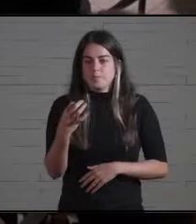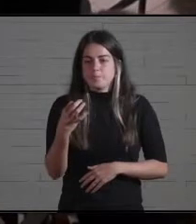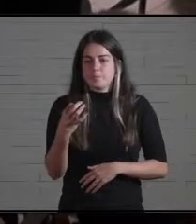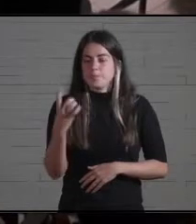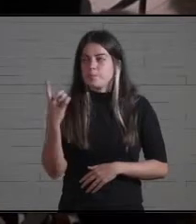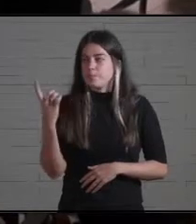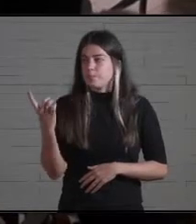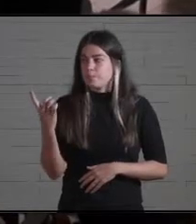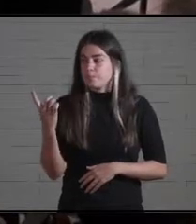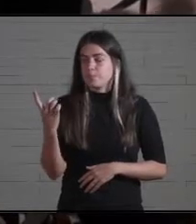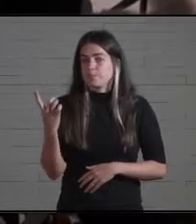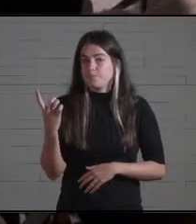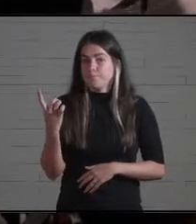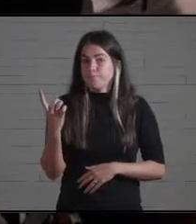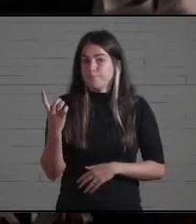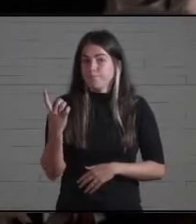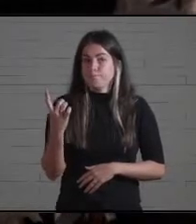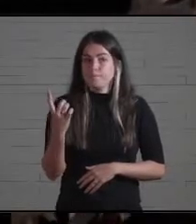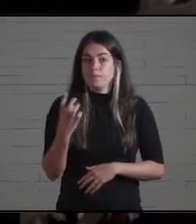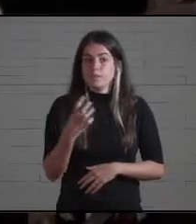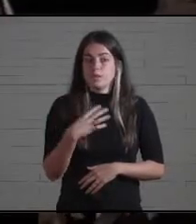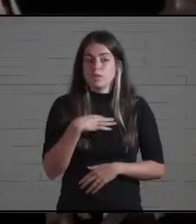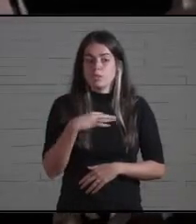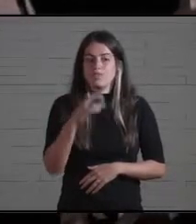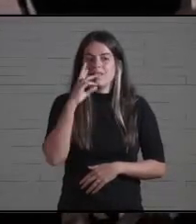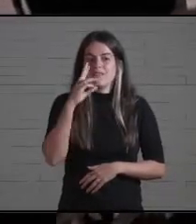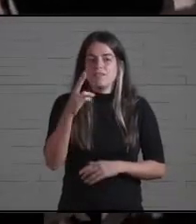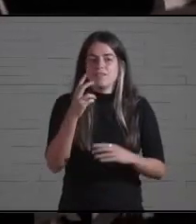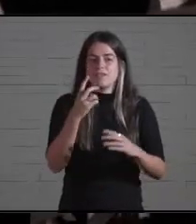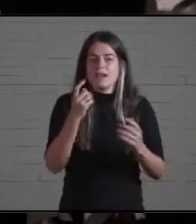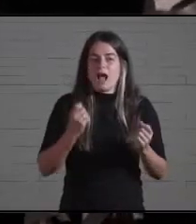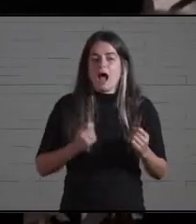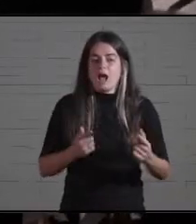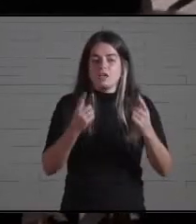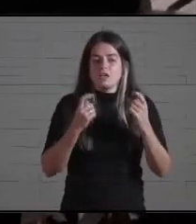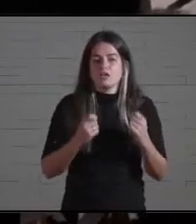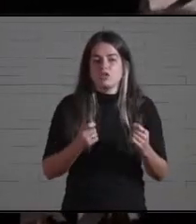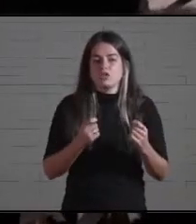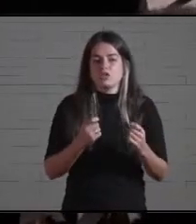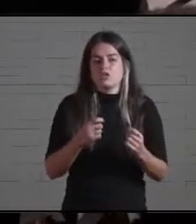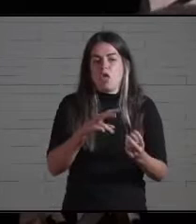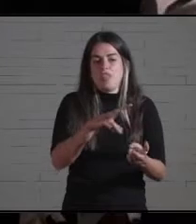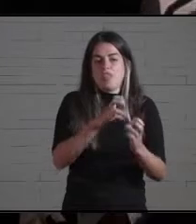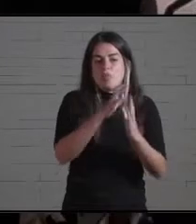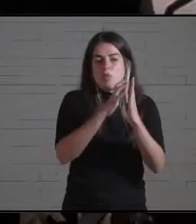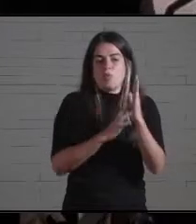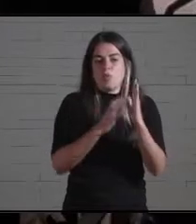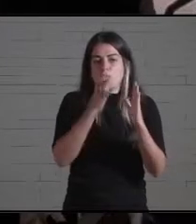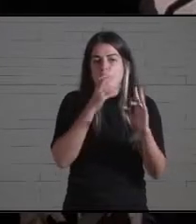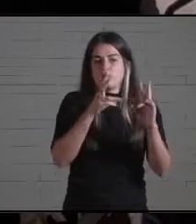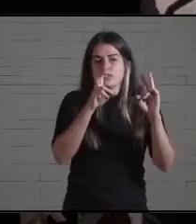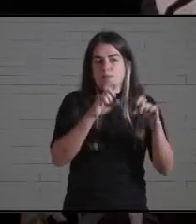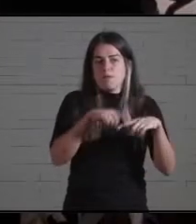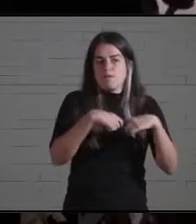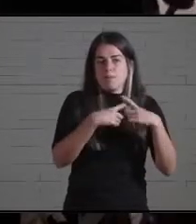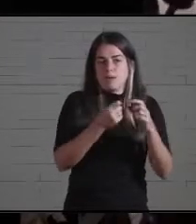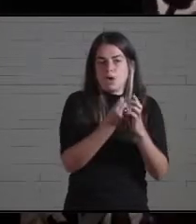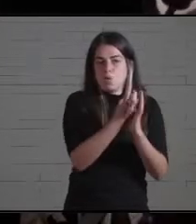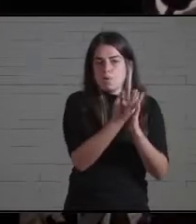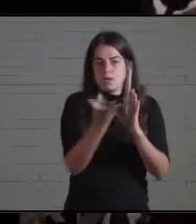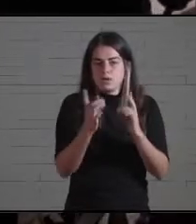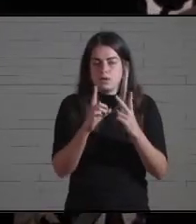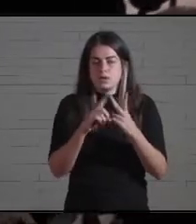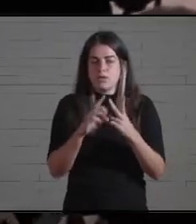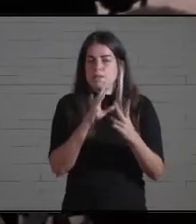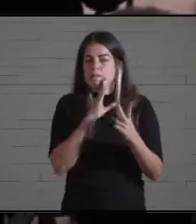aumentado, ha aumentado un poco el gasto, la deducción por familia numerosa, la deducción por maternidad más o